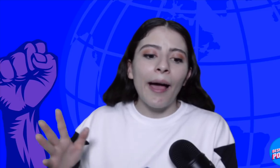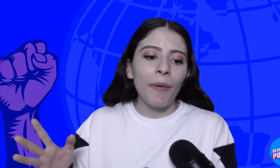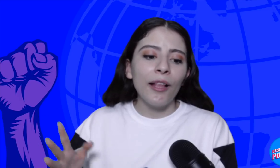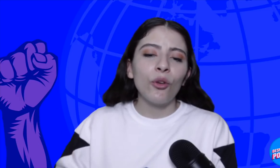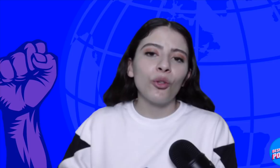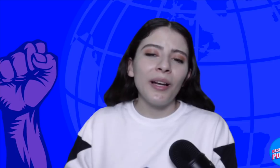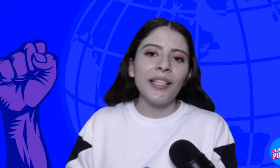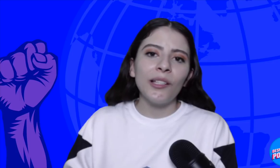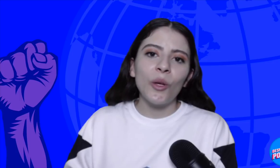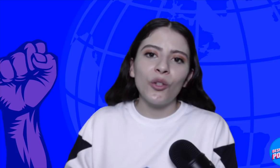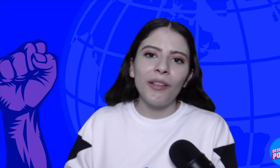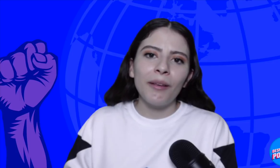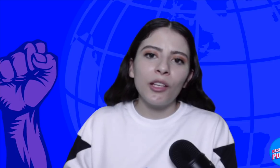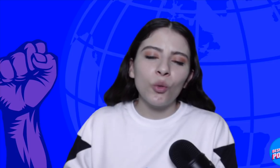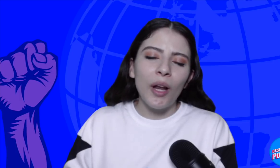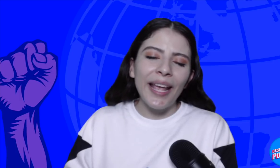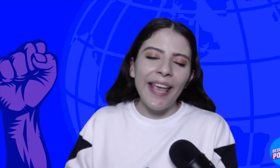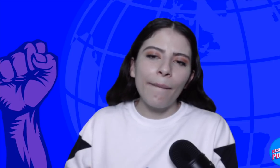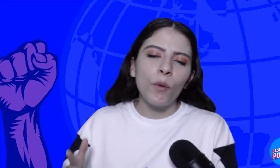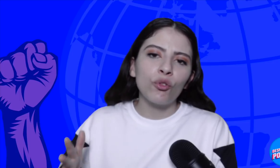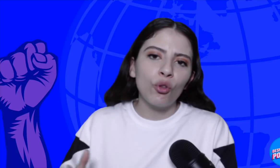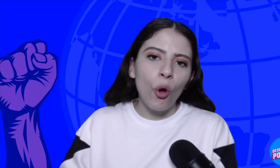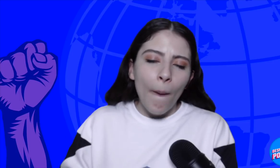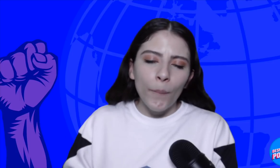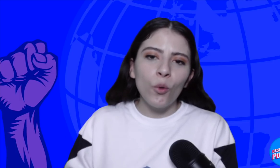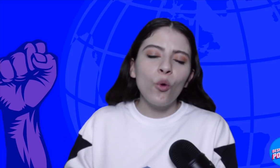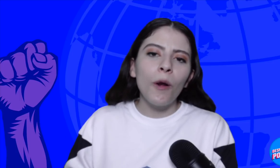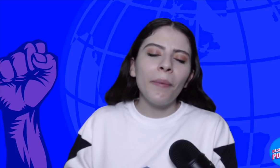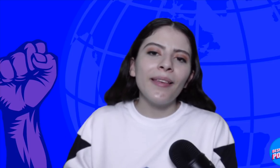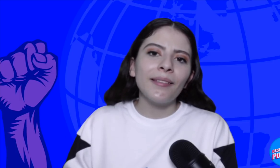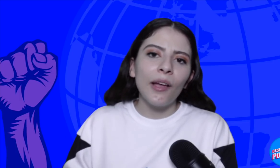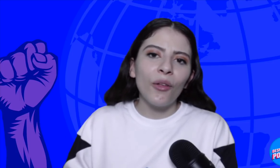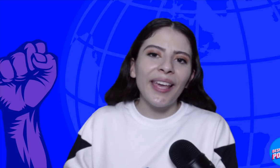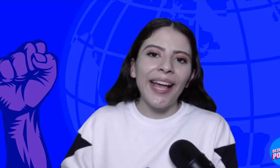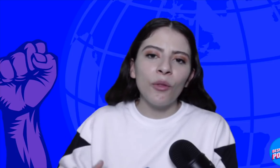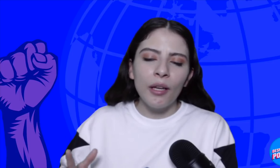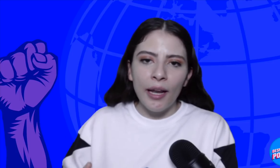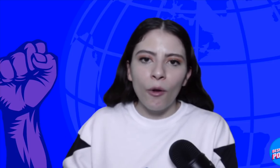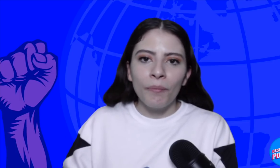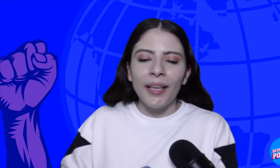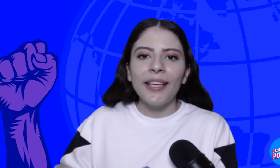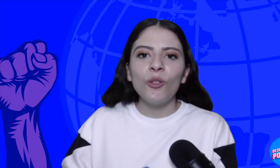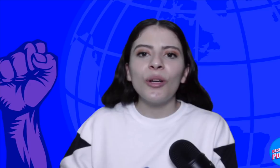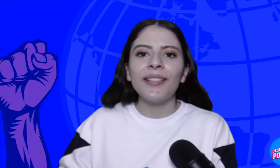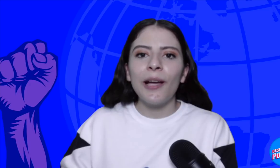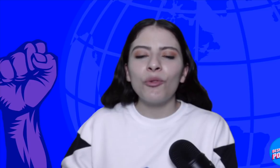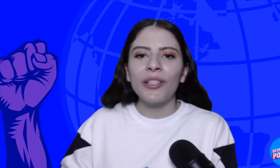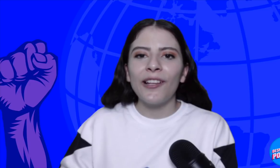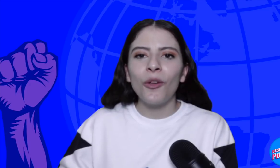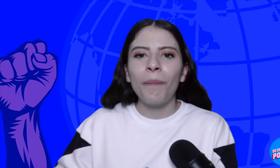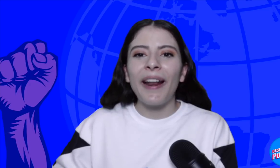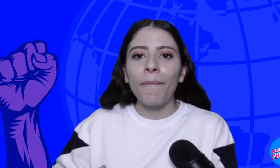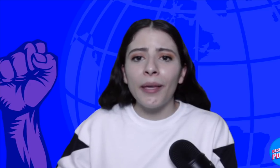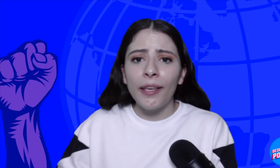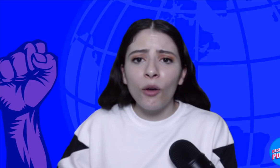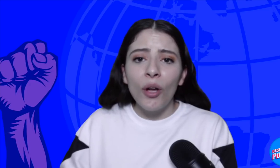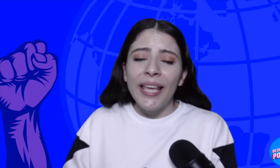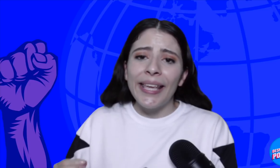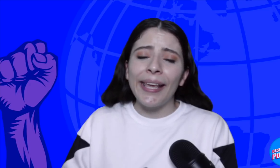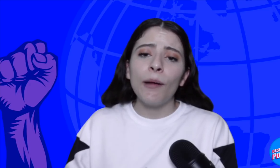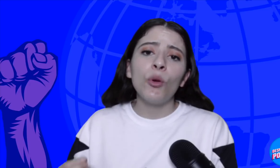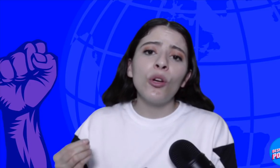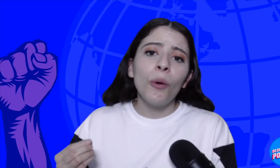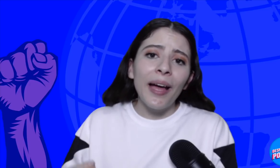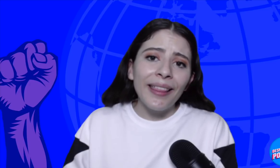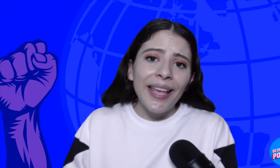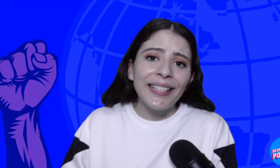virtual hablando sobre la situación de Venezuela y apostó por un golpe de Estado, dejando en claro qué es lo que está buscando para México,